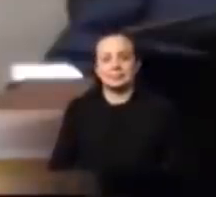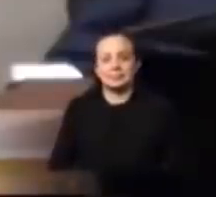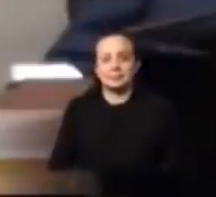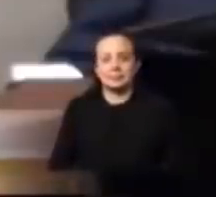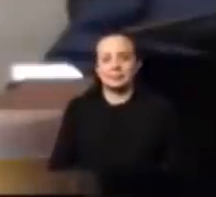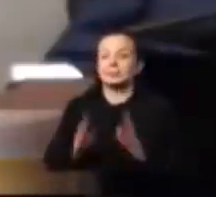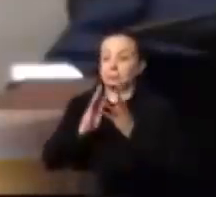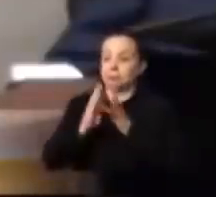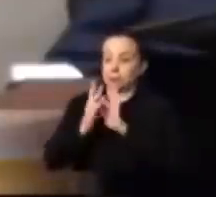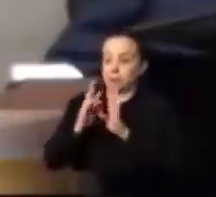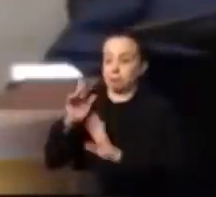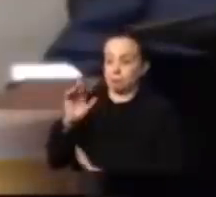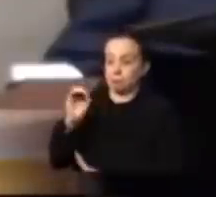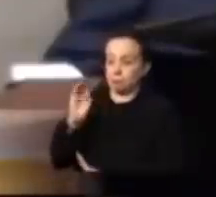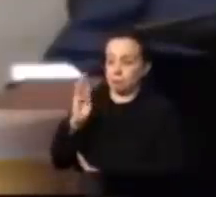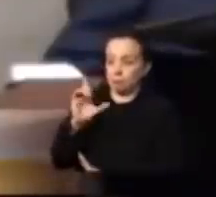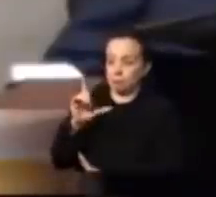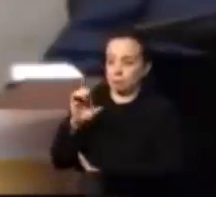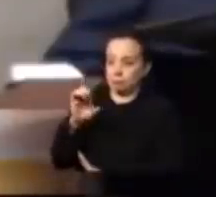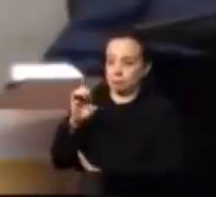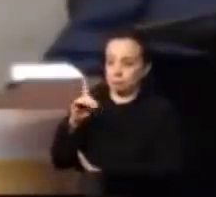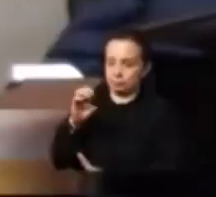Senador Robledo.